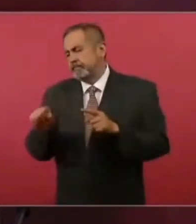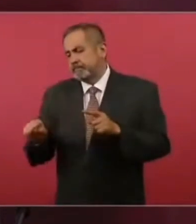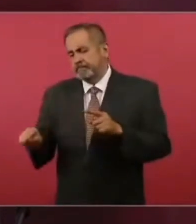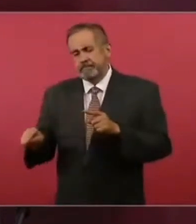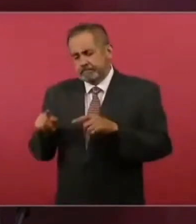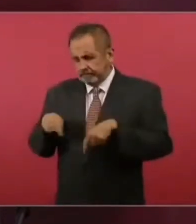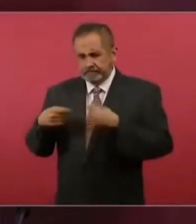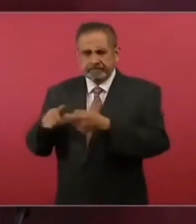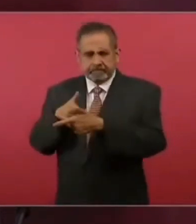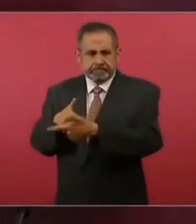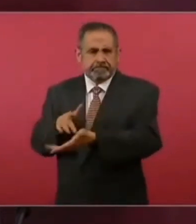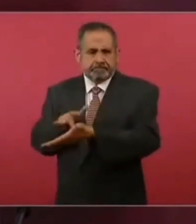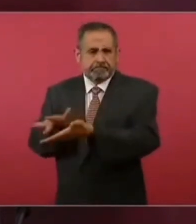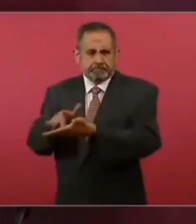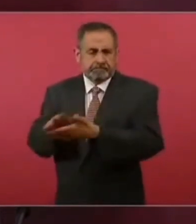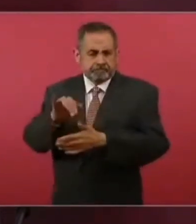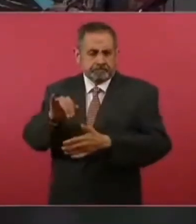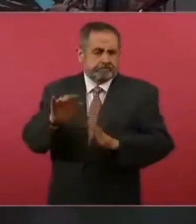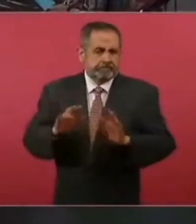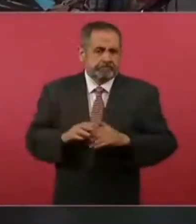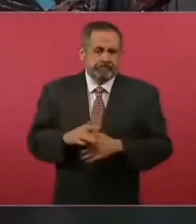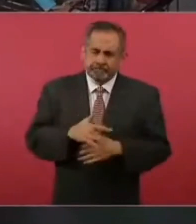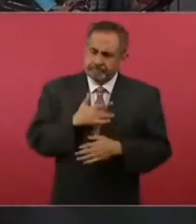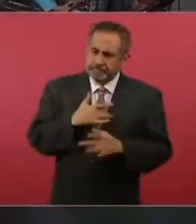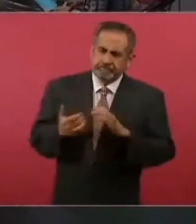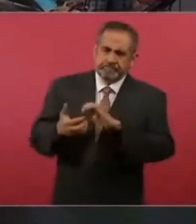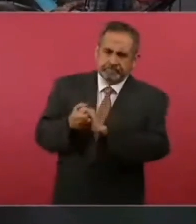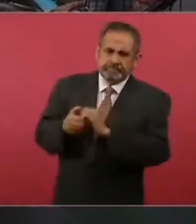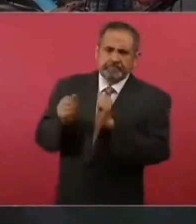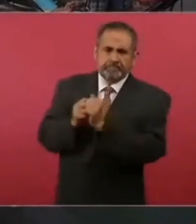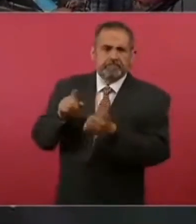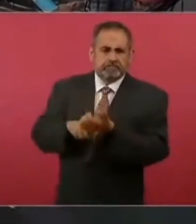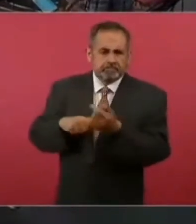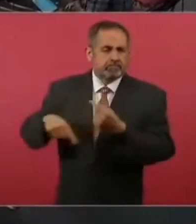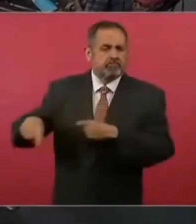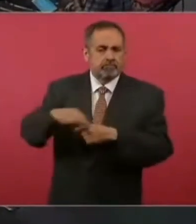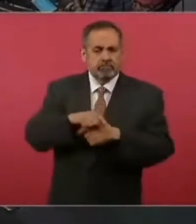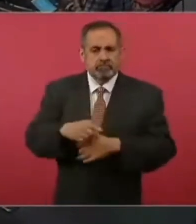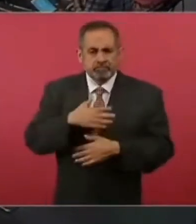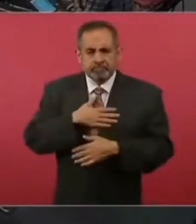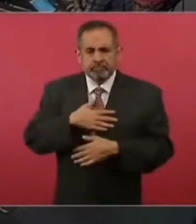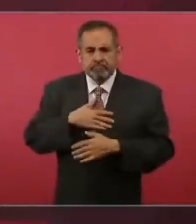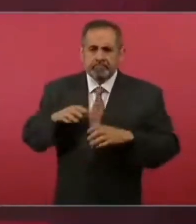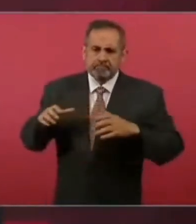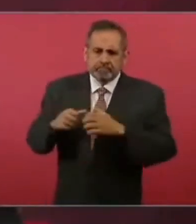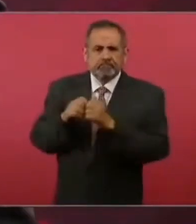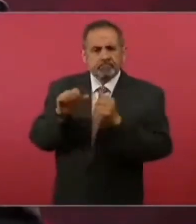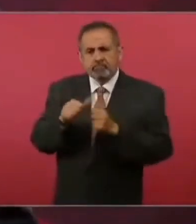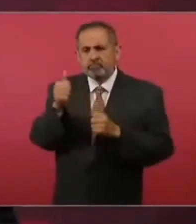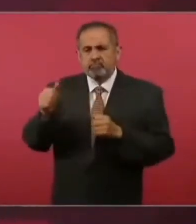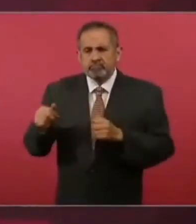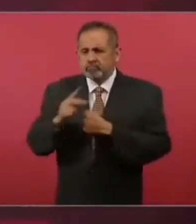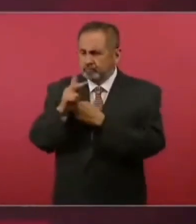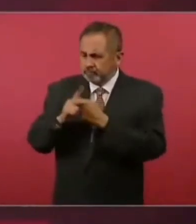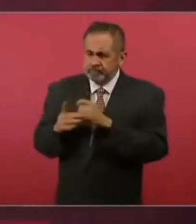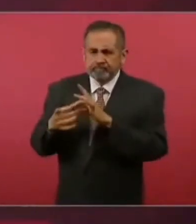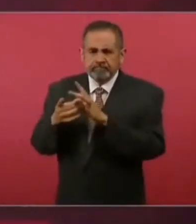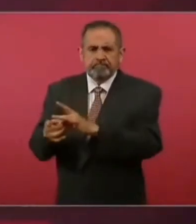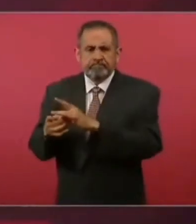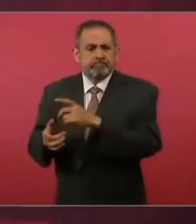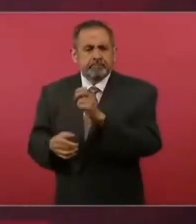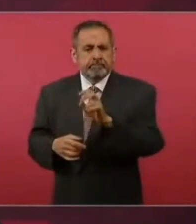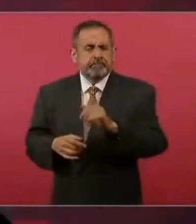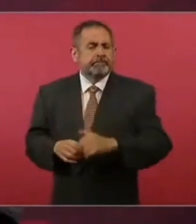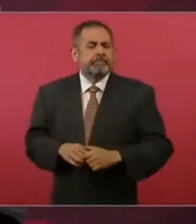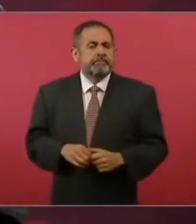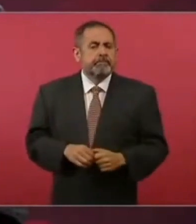en todos los casos, por la solidaridad de nuestro pueblo con otros pueblos. Lo